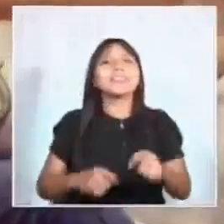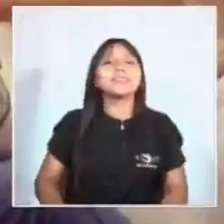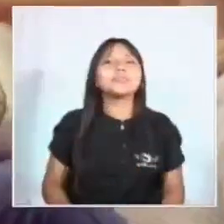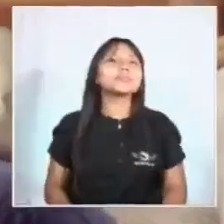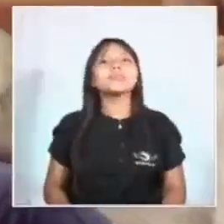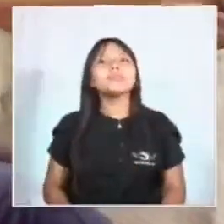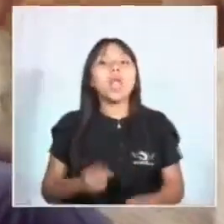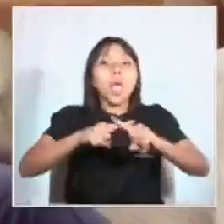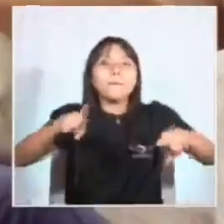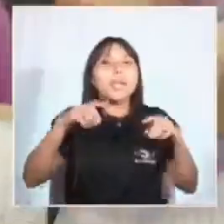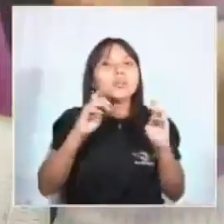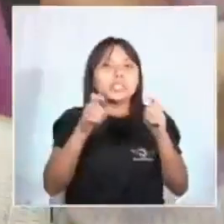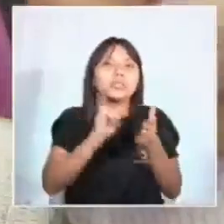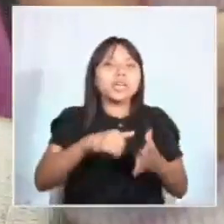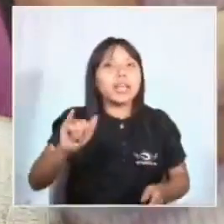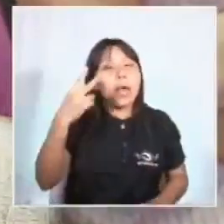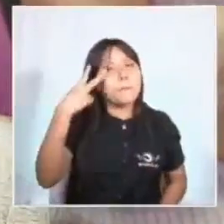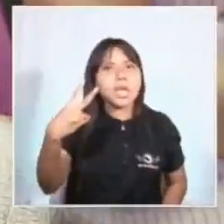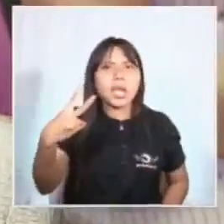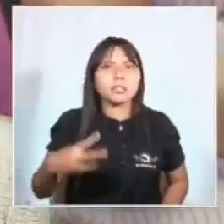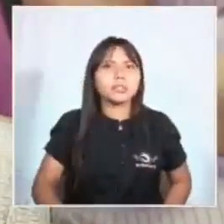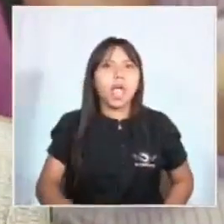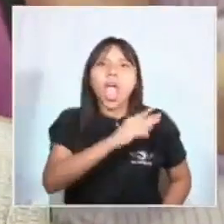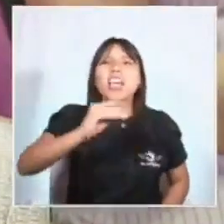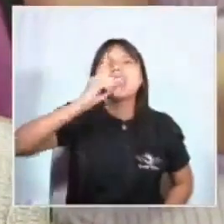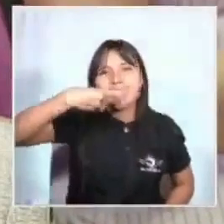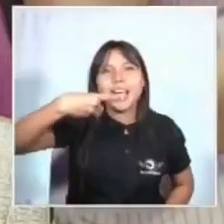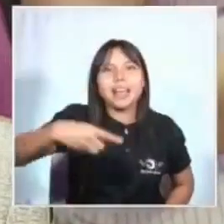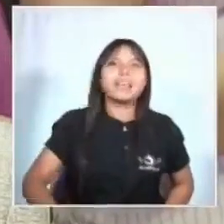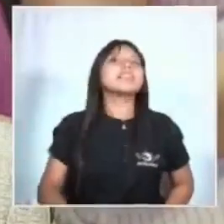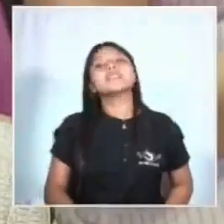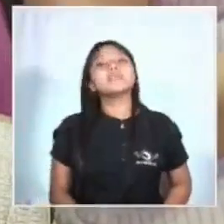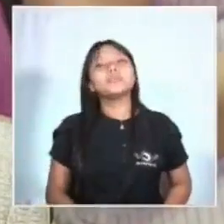Pero necesito que la mire fijamente y dígale a la vecina: